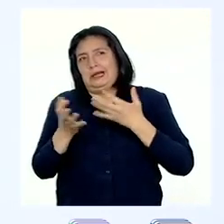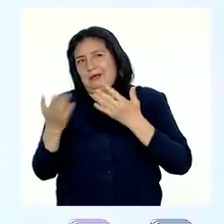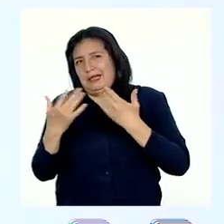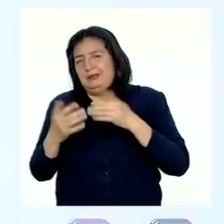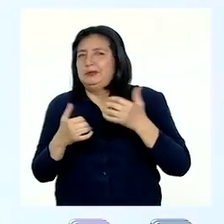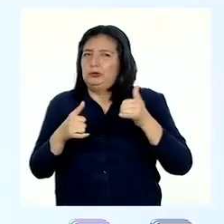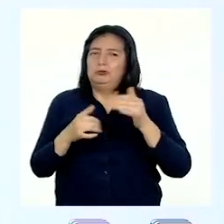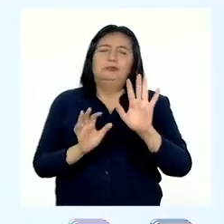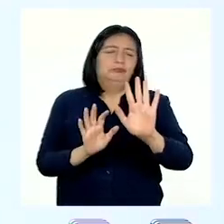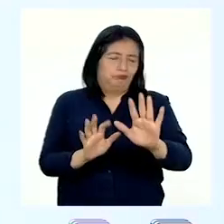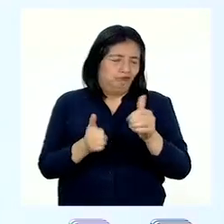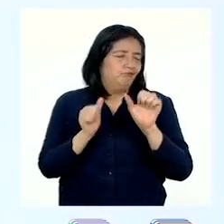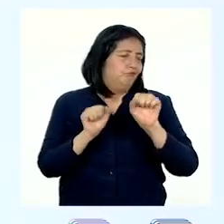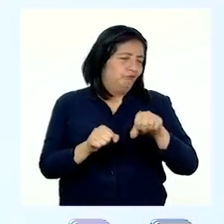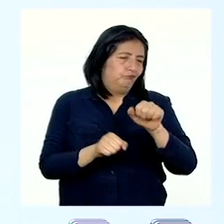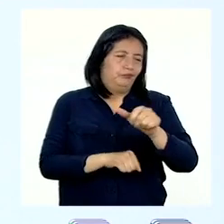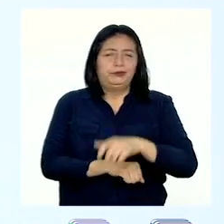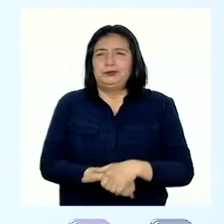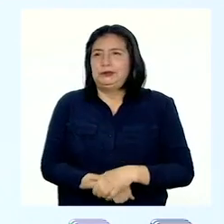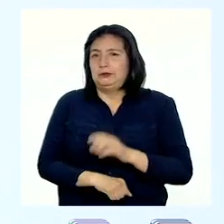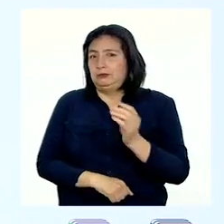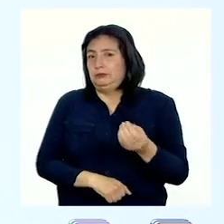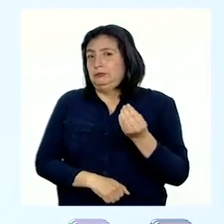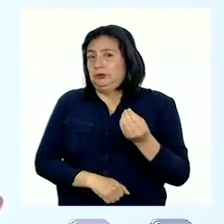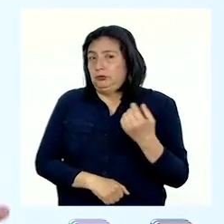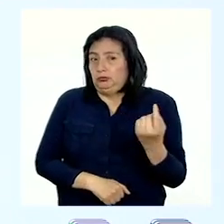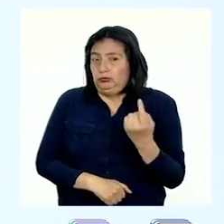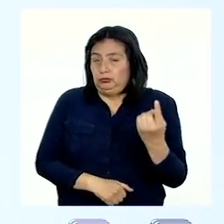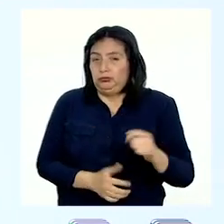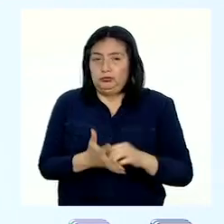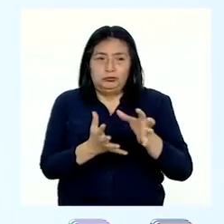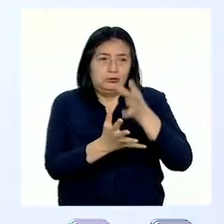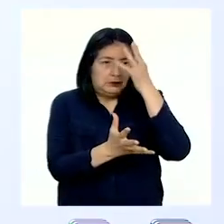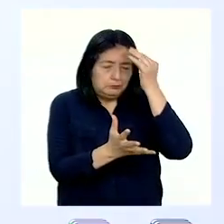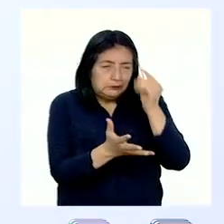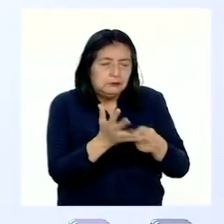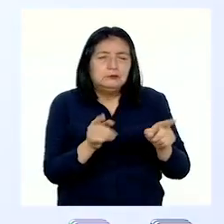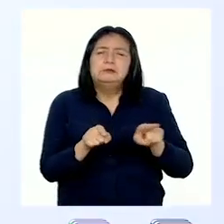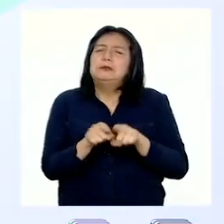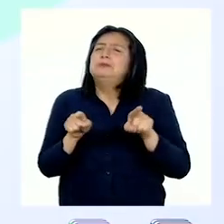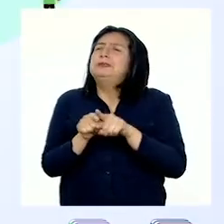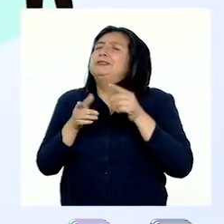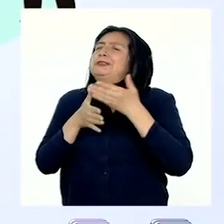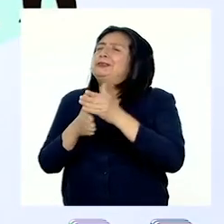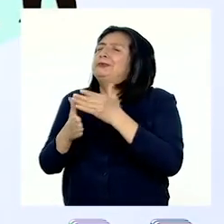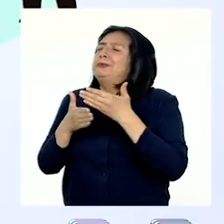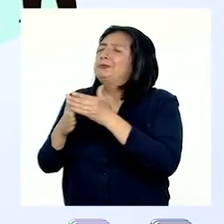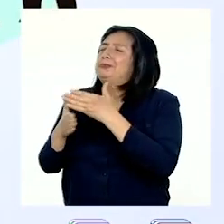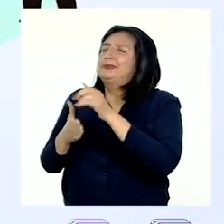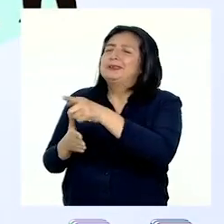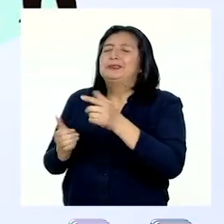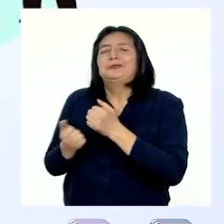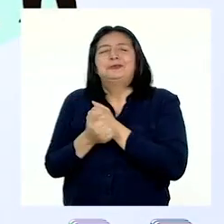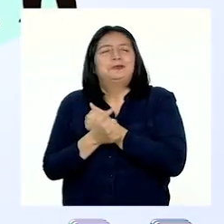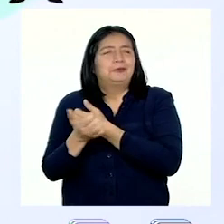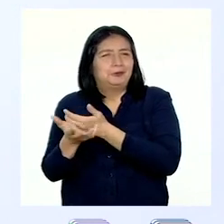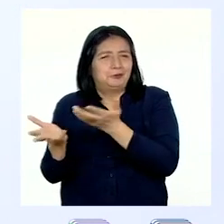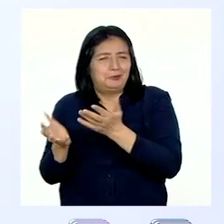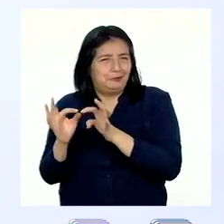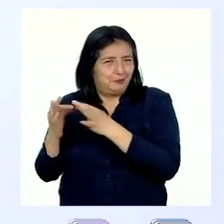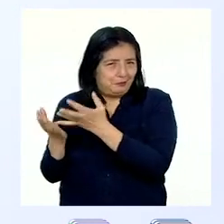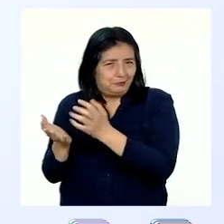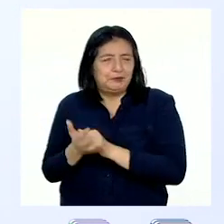jugamos. Por supuesto, porque no solo se trata de aprender, sino también de compartir con nuestros seres